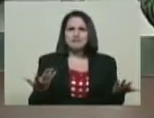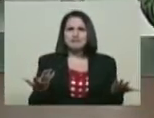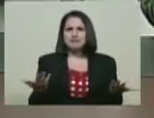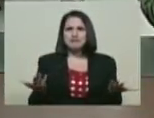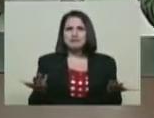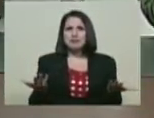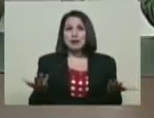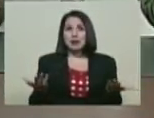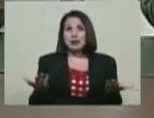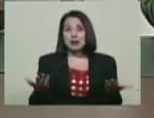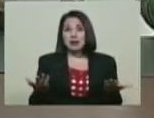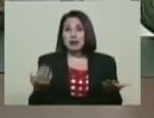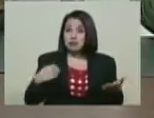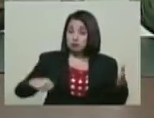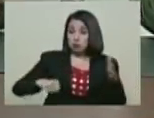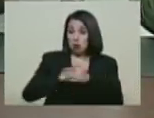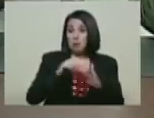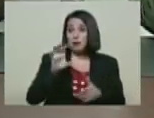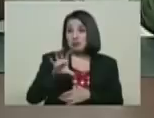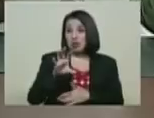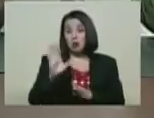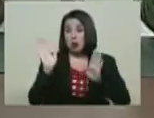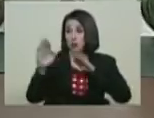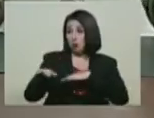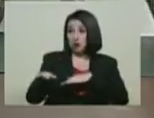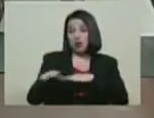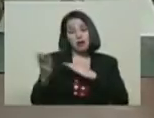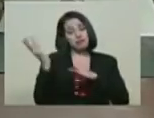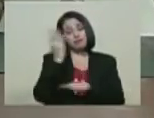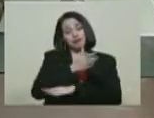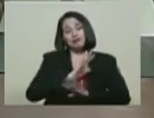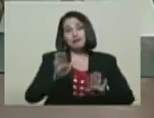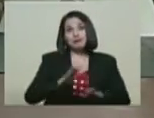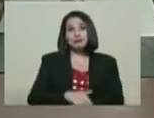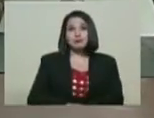Si no te vienes para el golpe de Estado, entonces te vamos a sancionar.